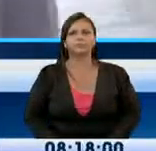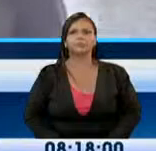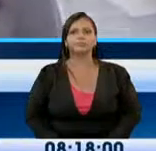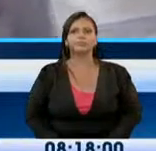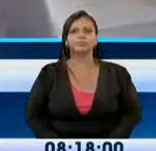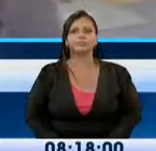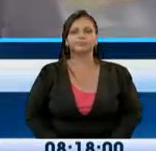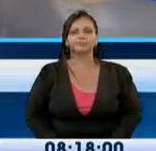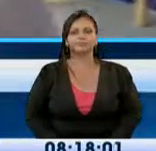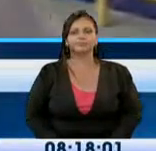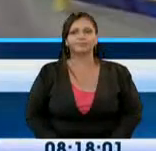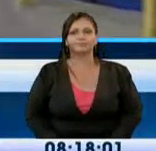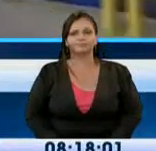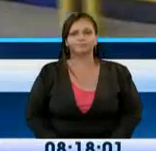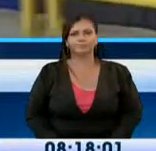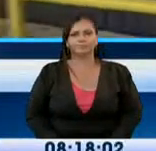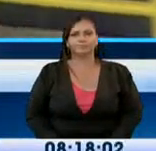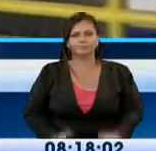estamos viendo ahí